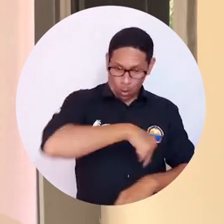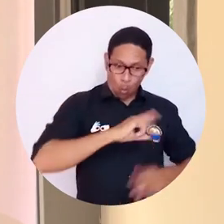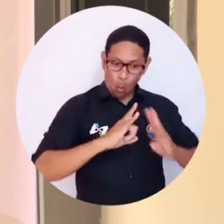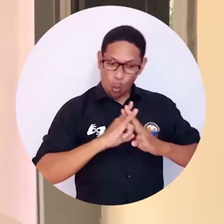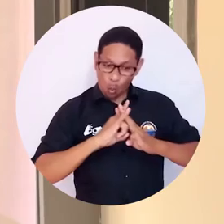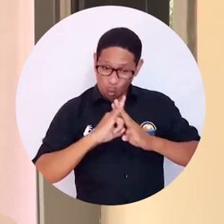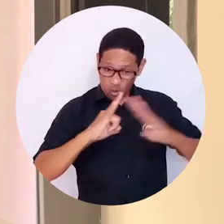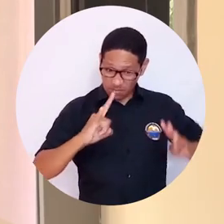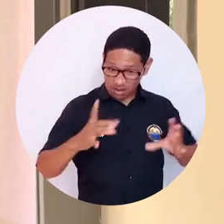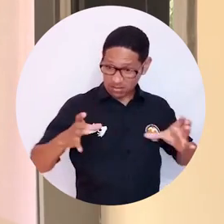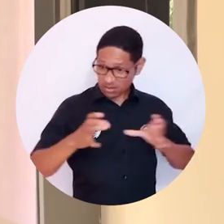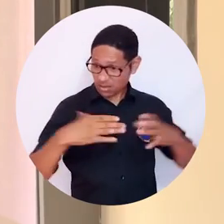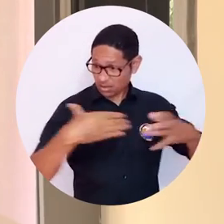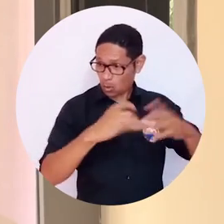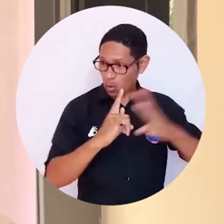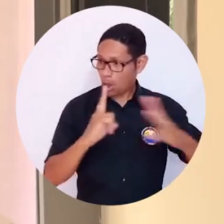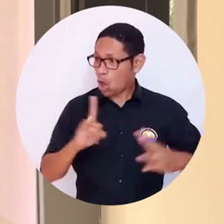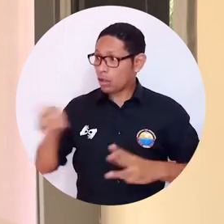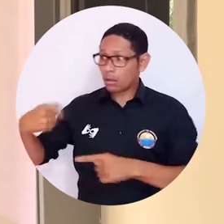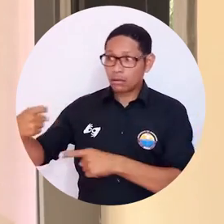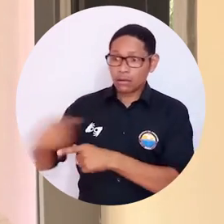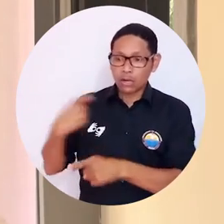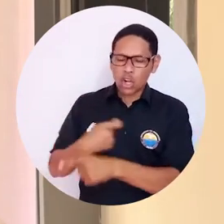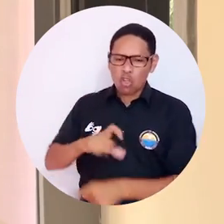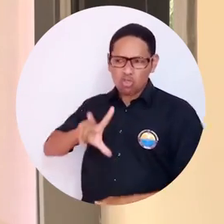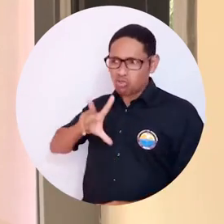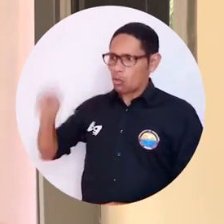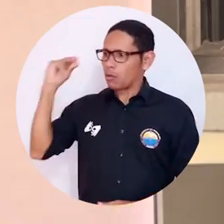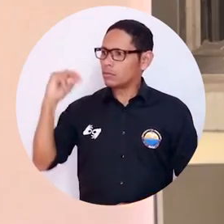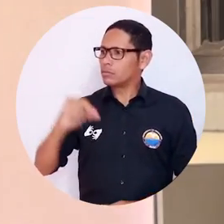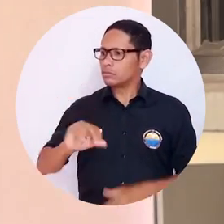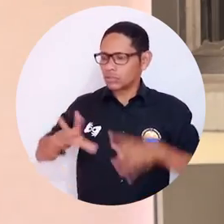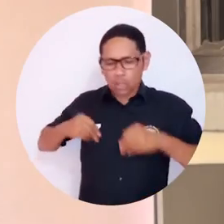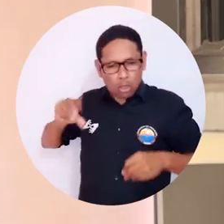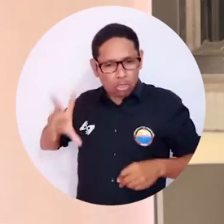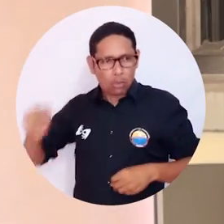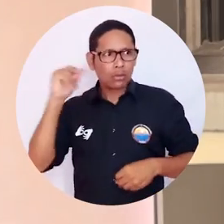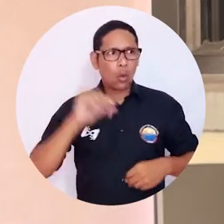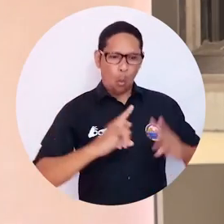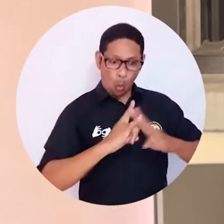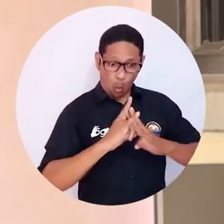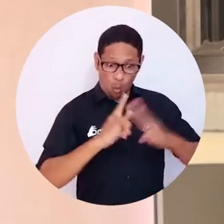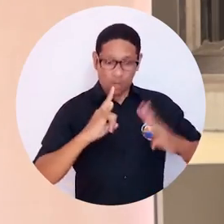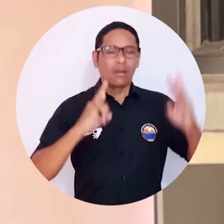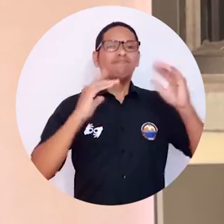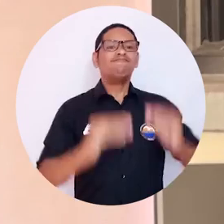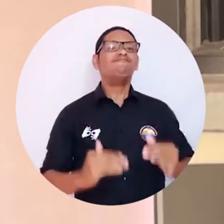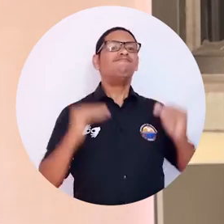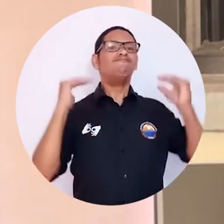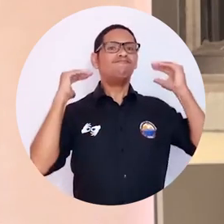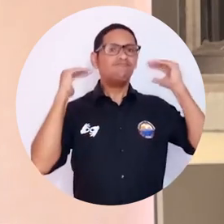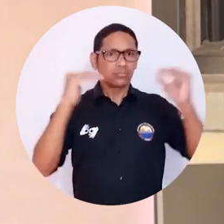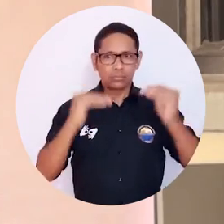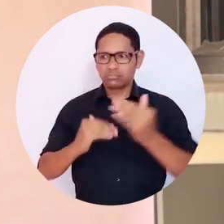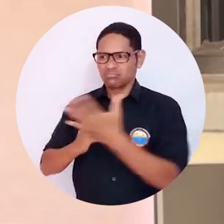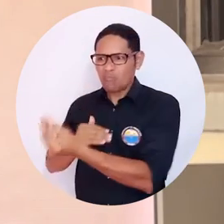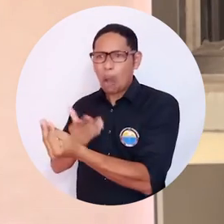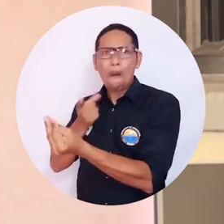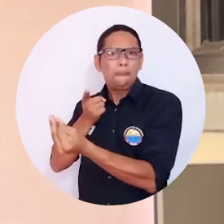universidad no vamos a aceptar ningún tipo de injerencia política. La Universidad del Magdalena está por encima